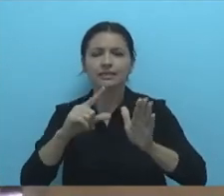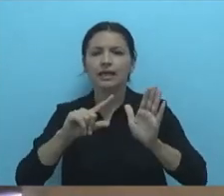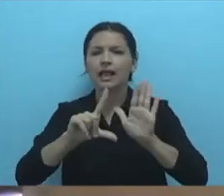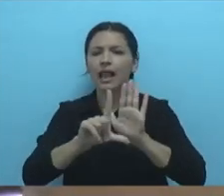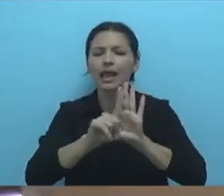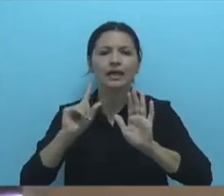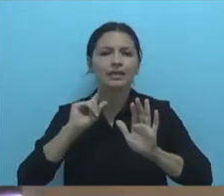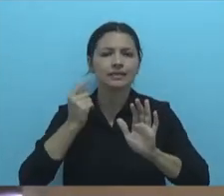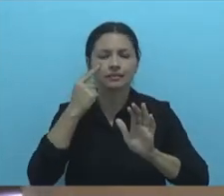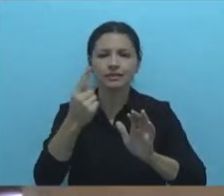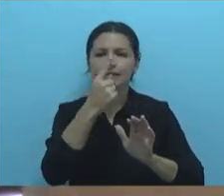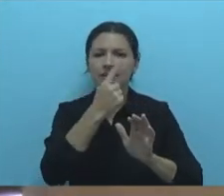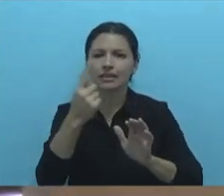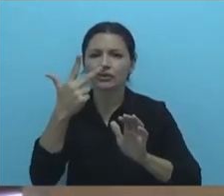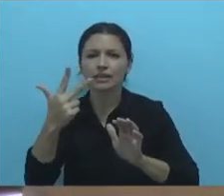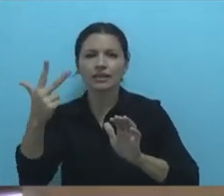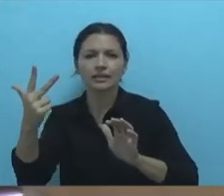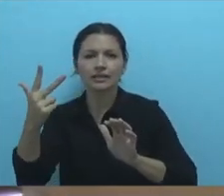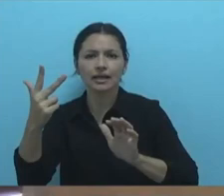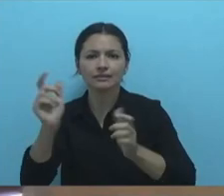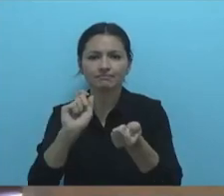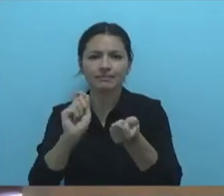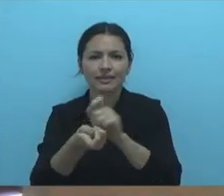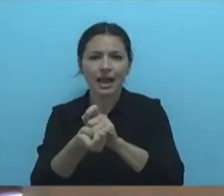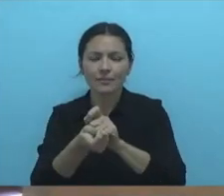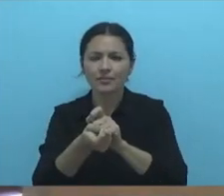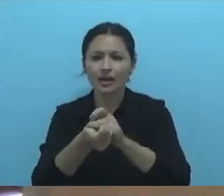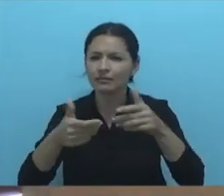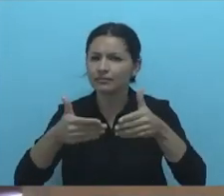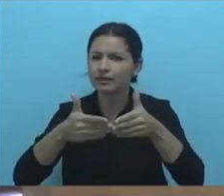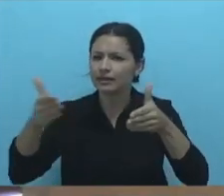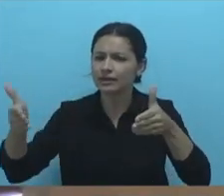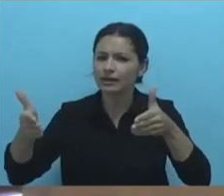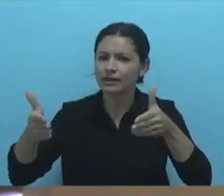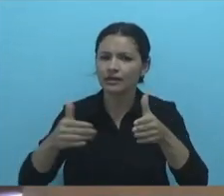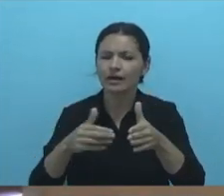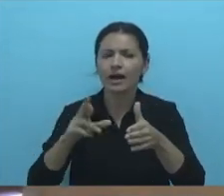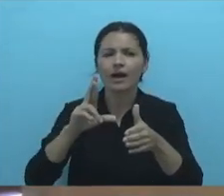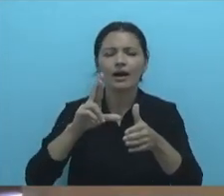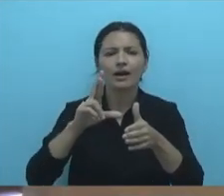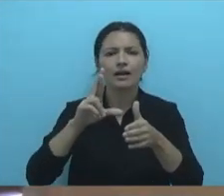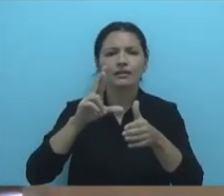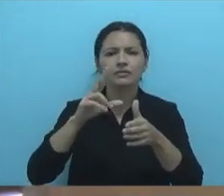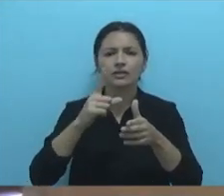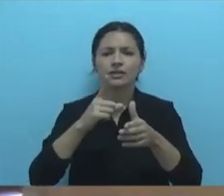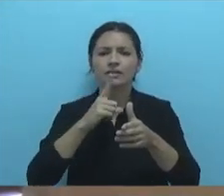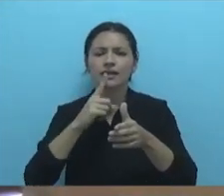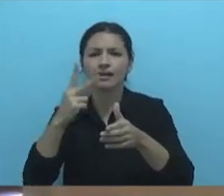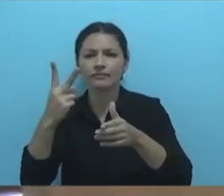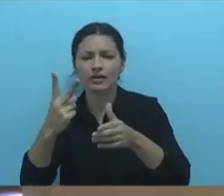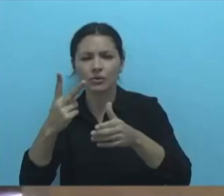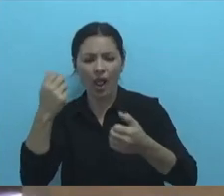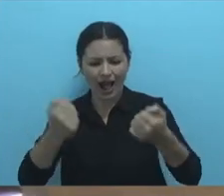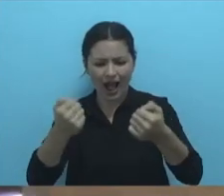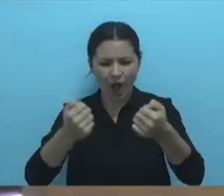13.133 que busca la extensión de los plazos de la revisión técnica vehicular obligatoria